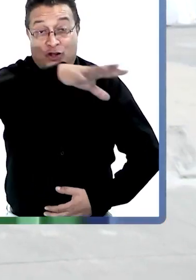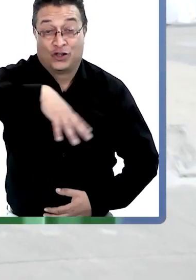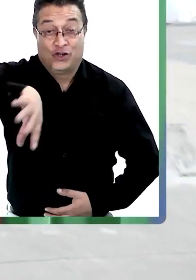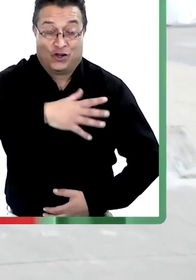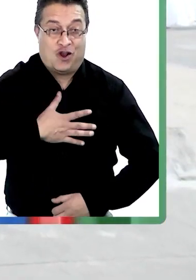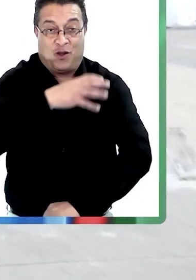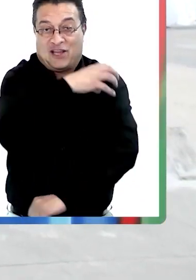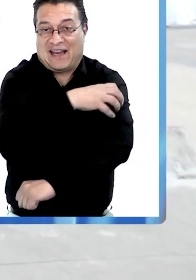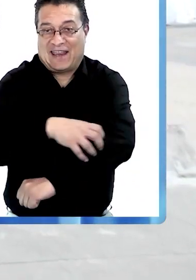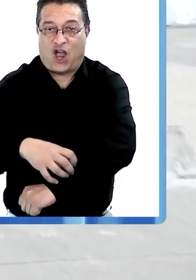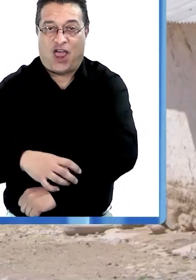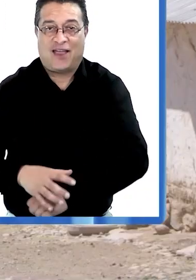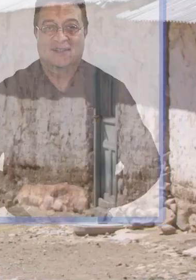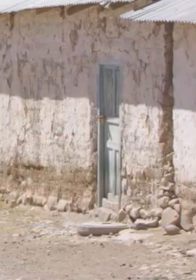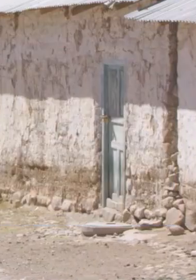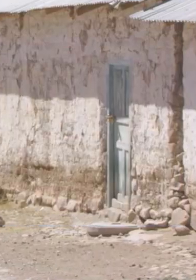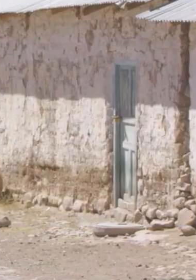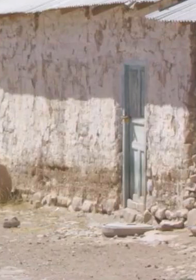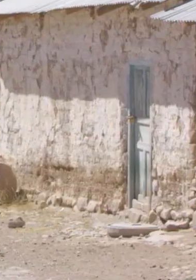Somos las regiones.